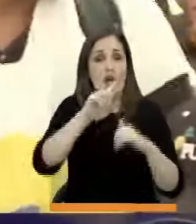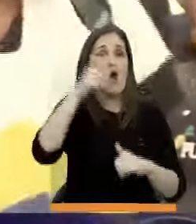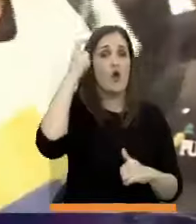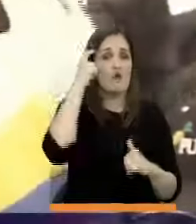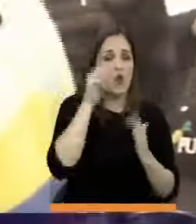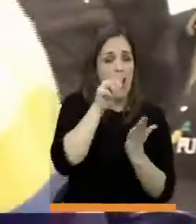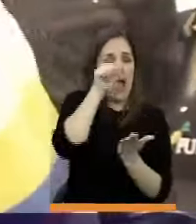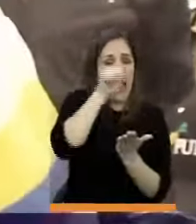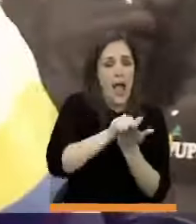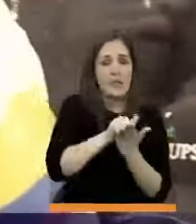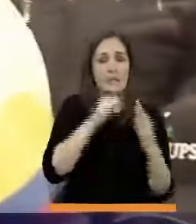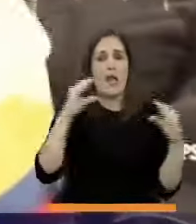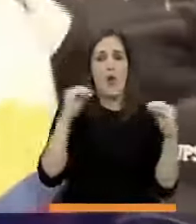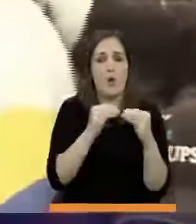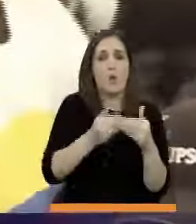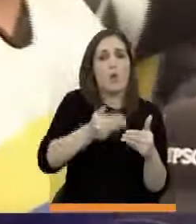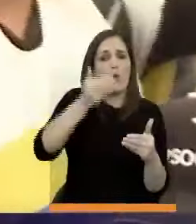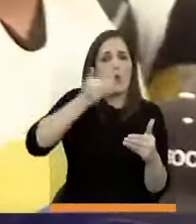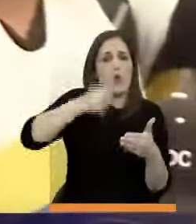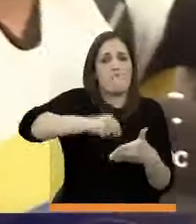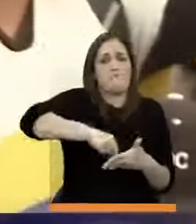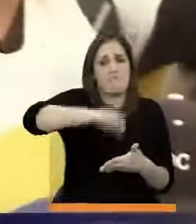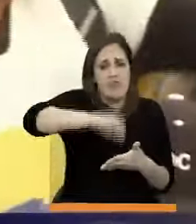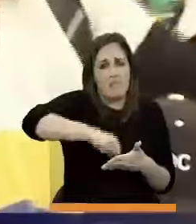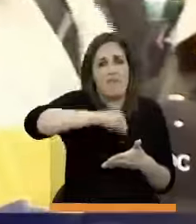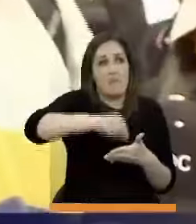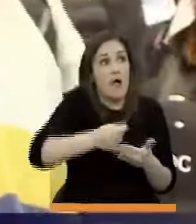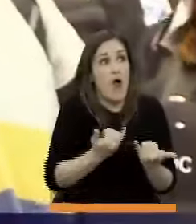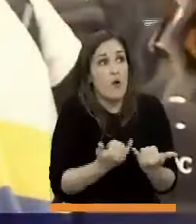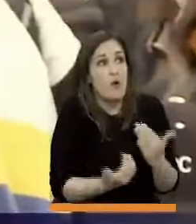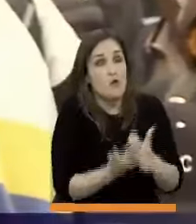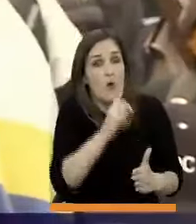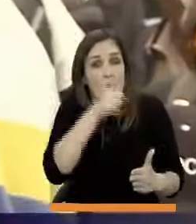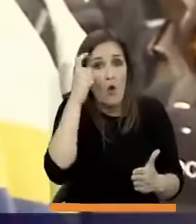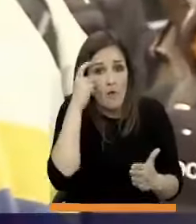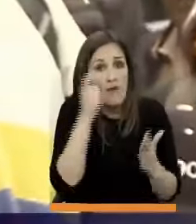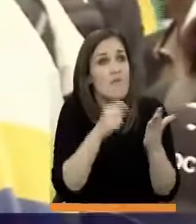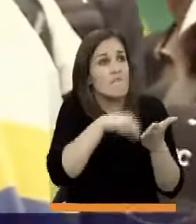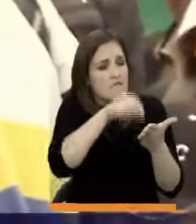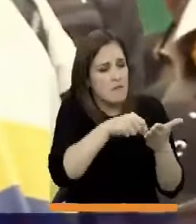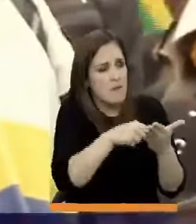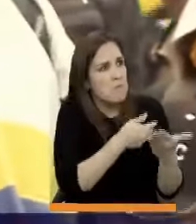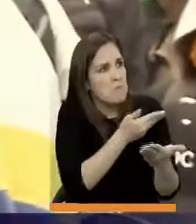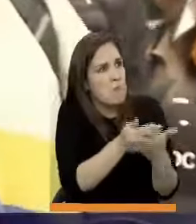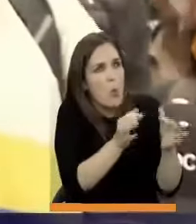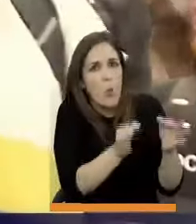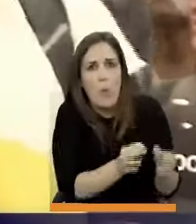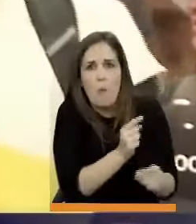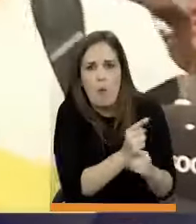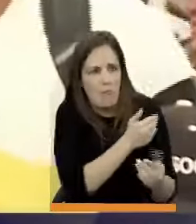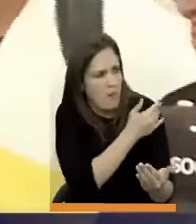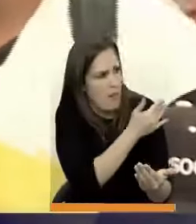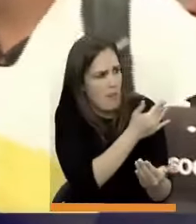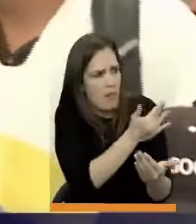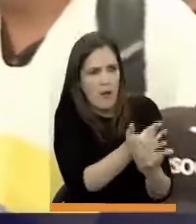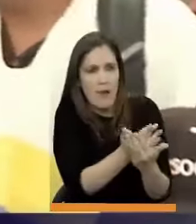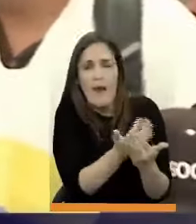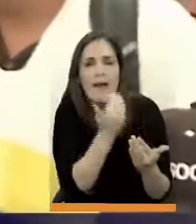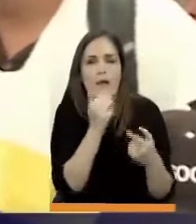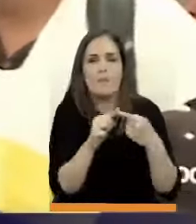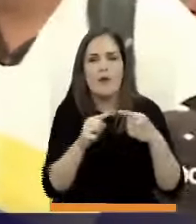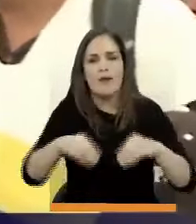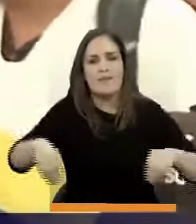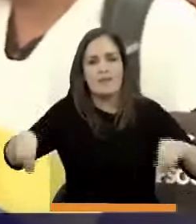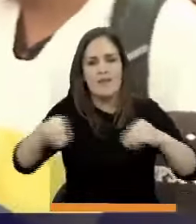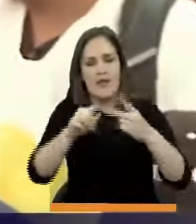gobierno de años anteriores, igual con este gobierno, y que hasta el momento no se han cumplido. En eso entonces tenemos tierra,